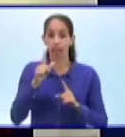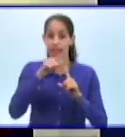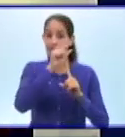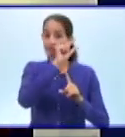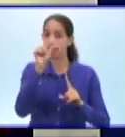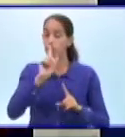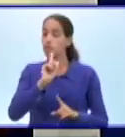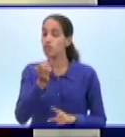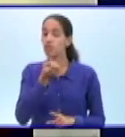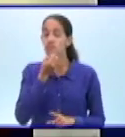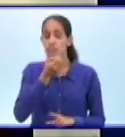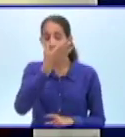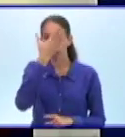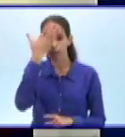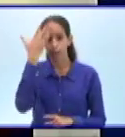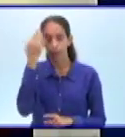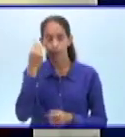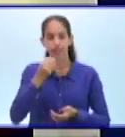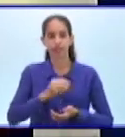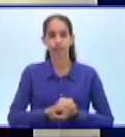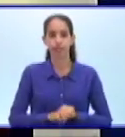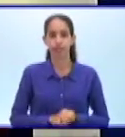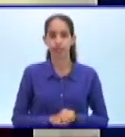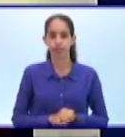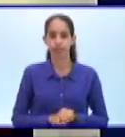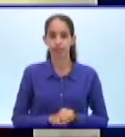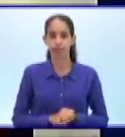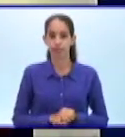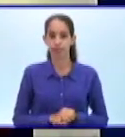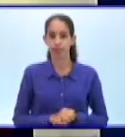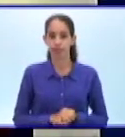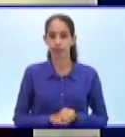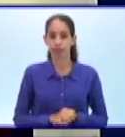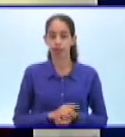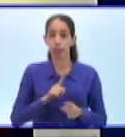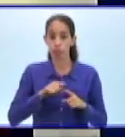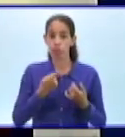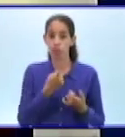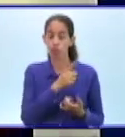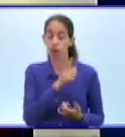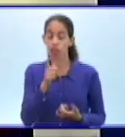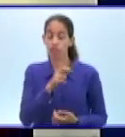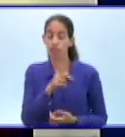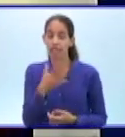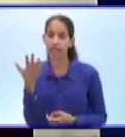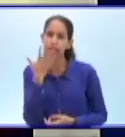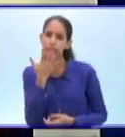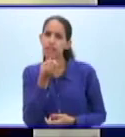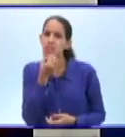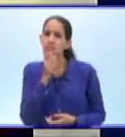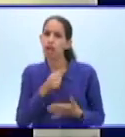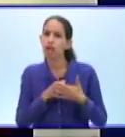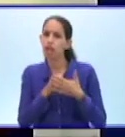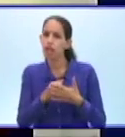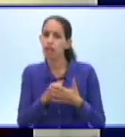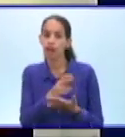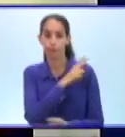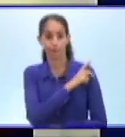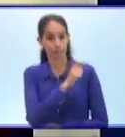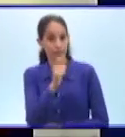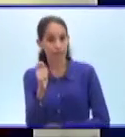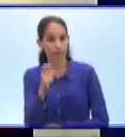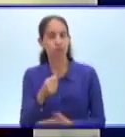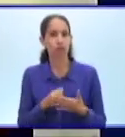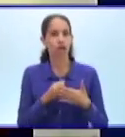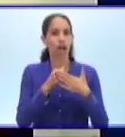que sea el momento que ustedes tengan con sus maestros de poderle leer alguna idea, de